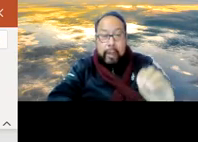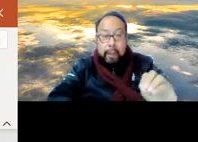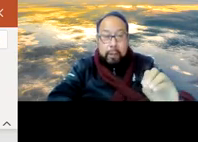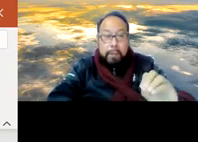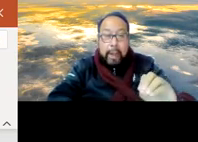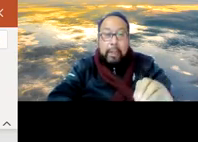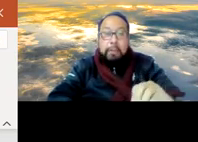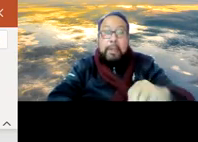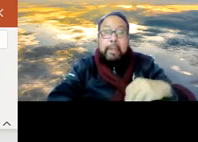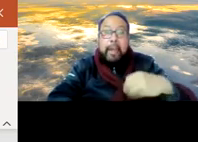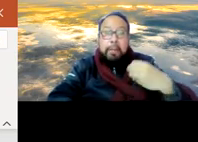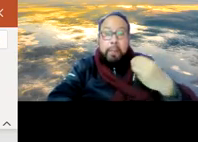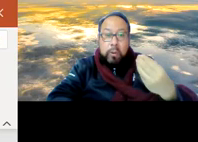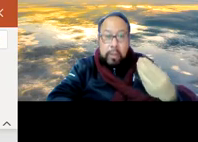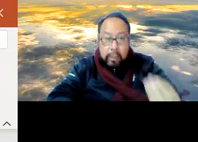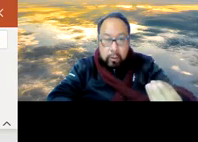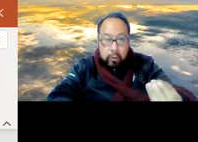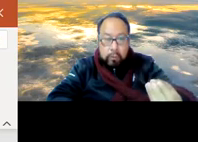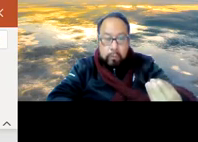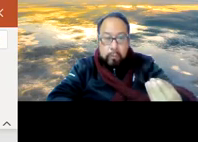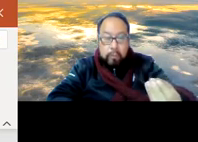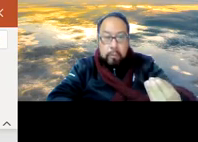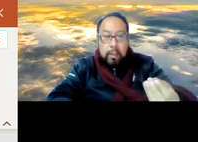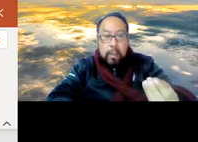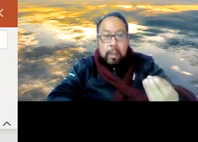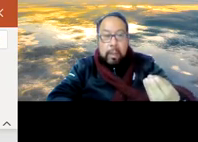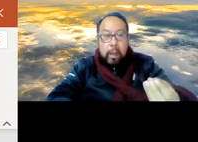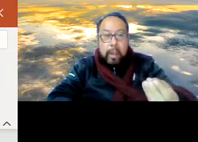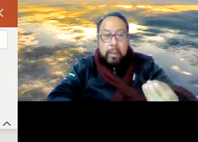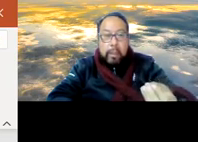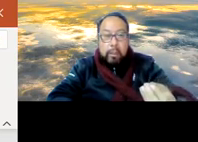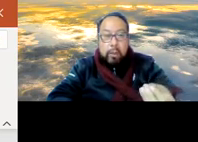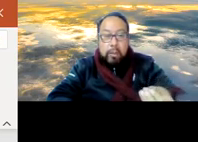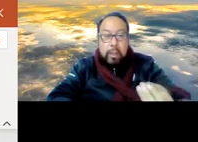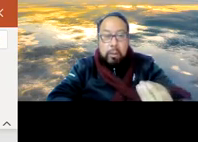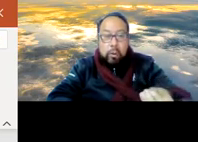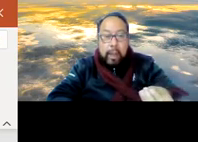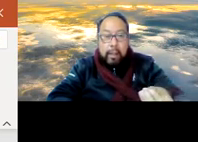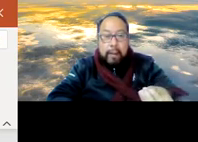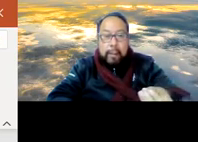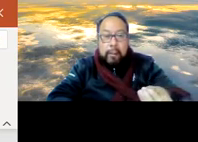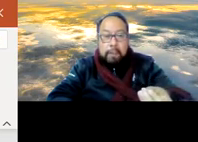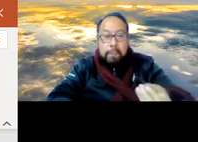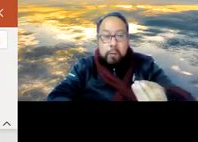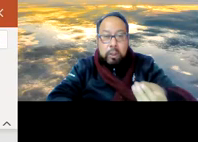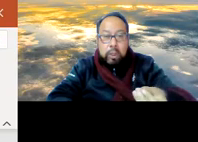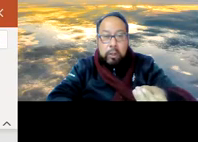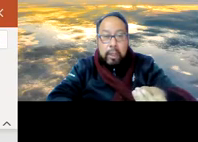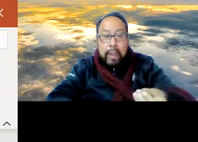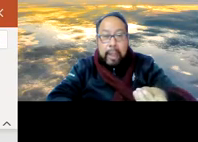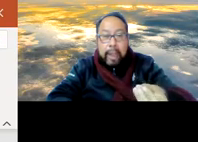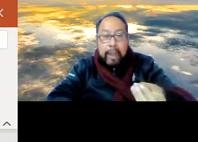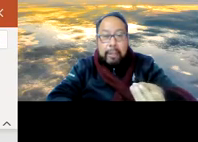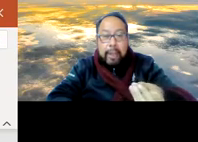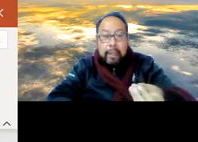gráficos, diagramas para explicar procesos. La organización textual está en